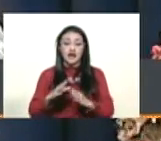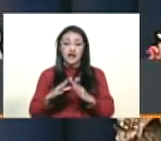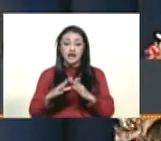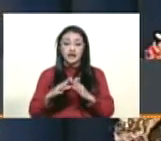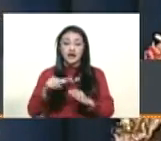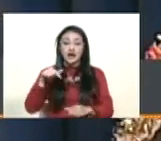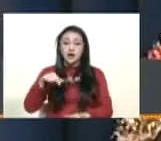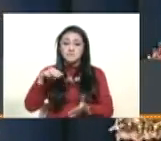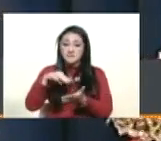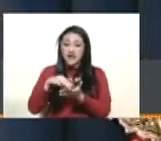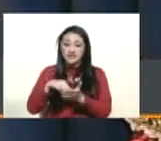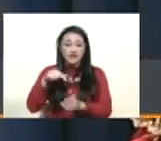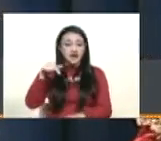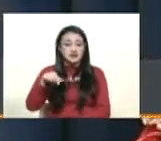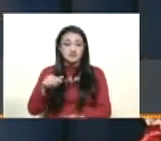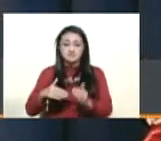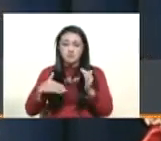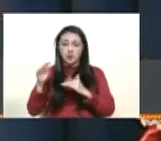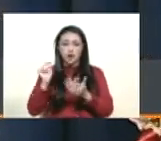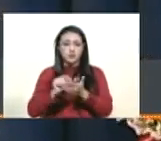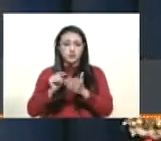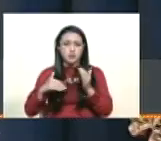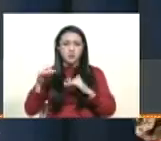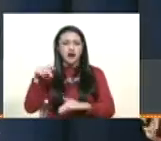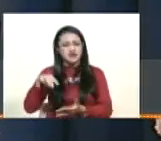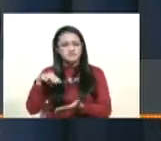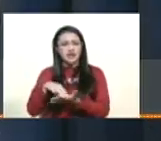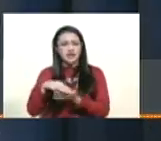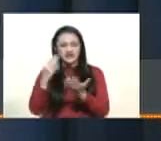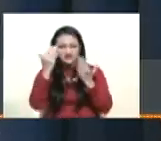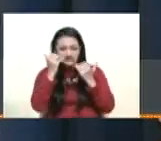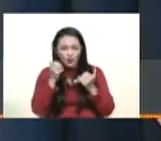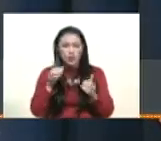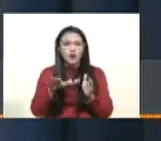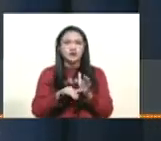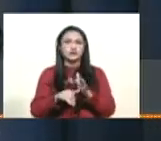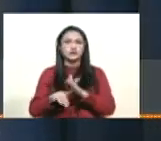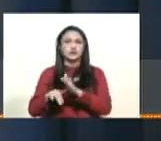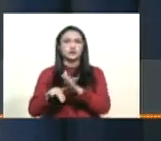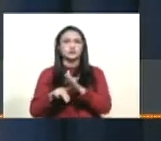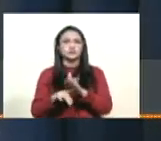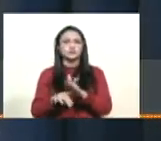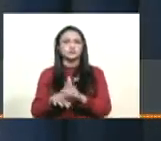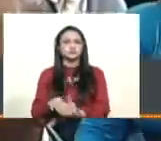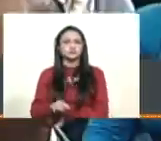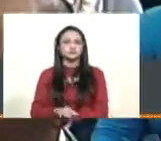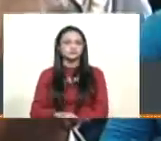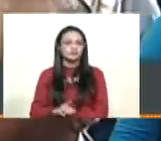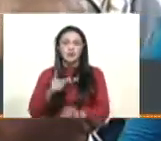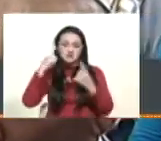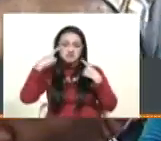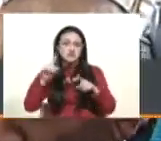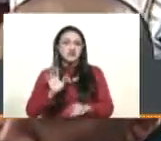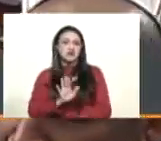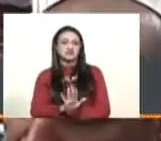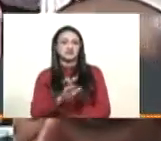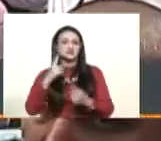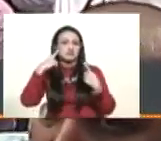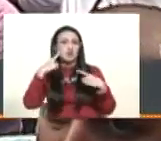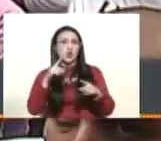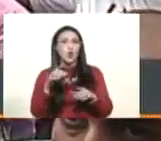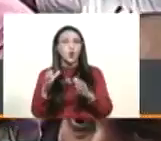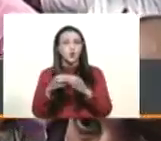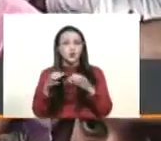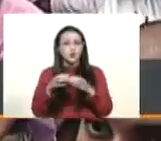se cometen en el estado Miranda. Y tiene que ver con una política de abandono y de desidia que este grupito de